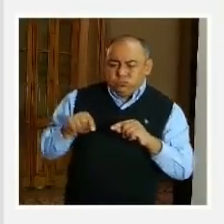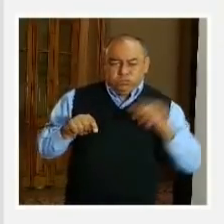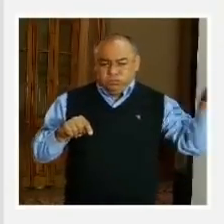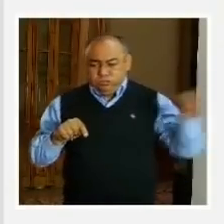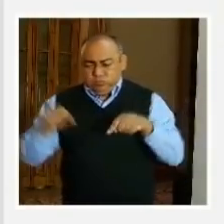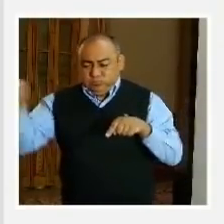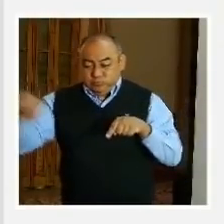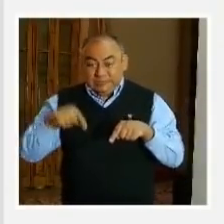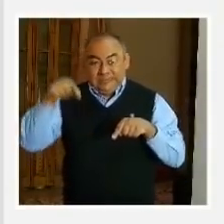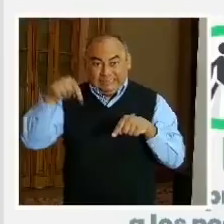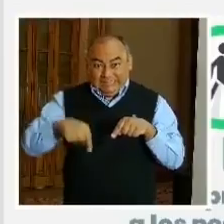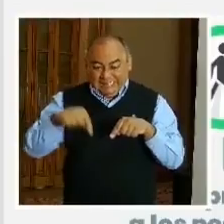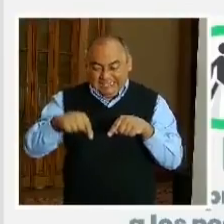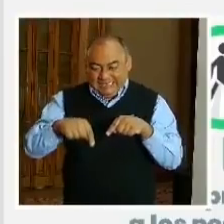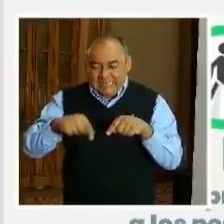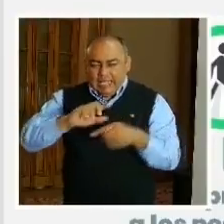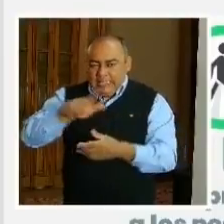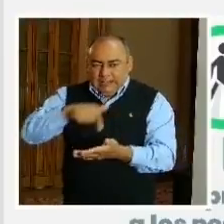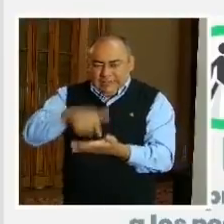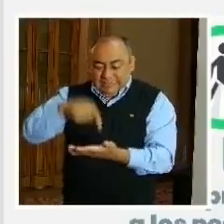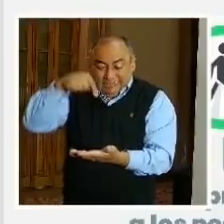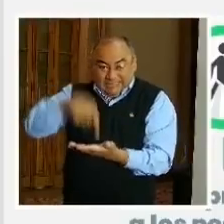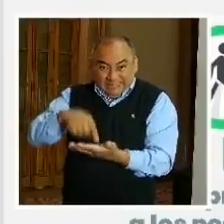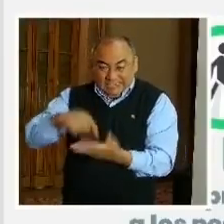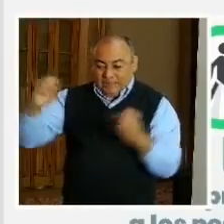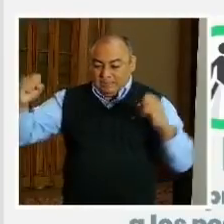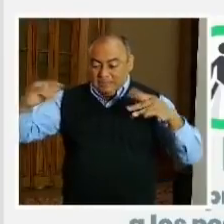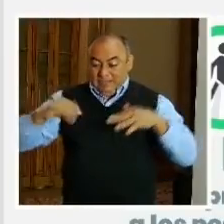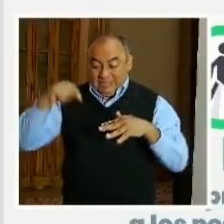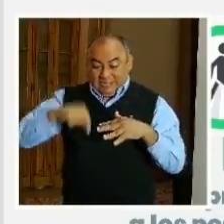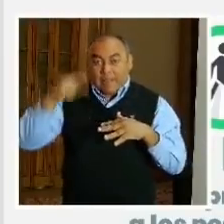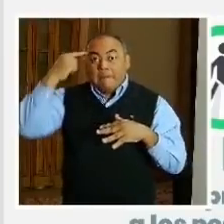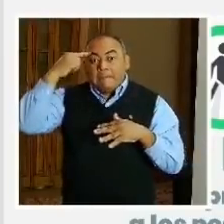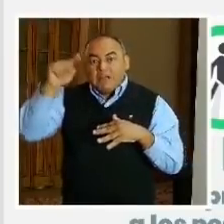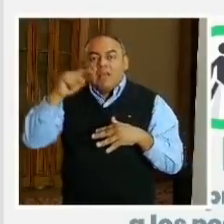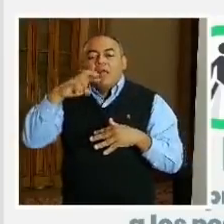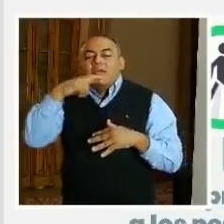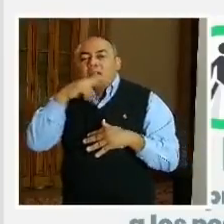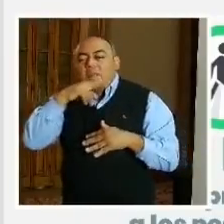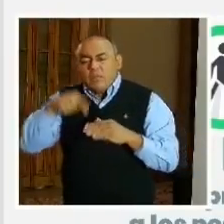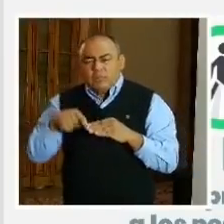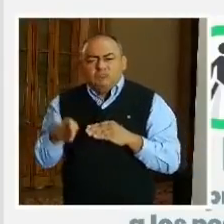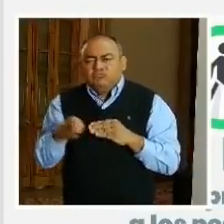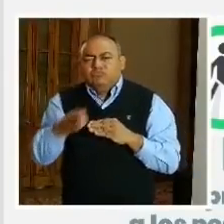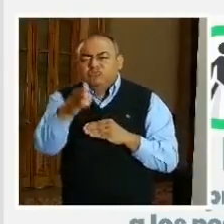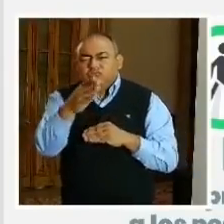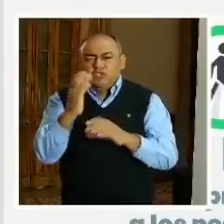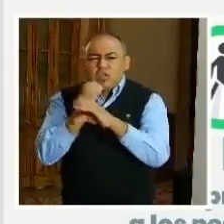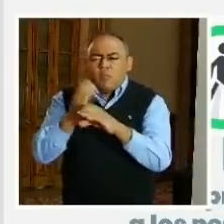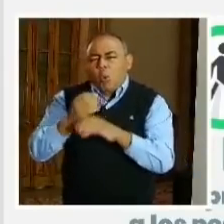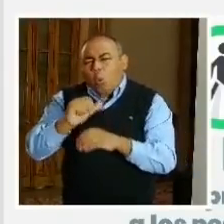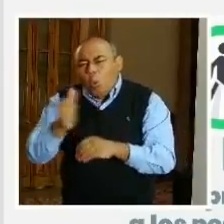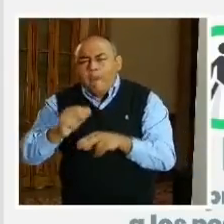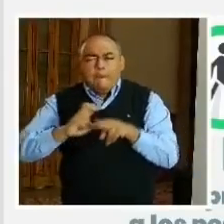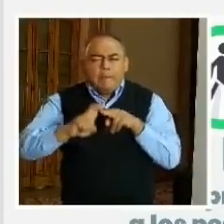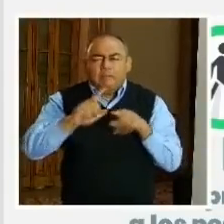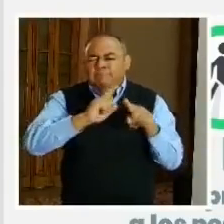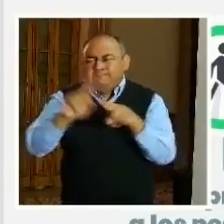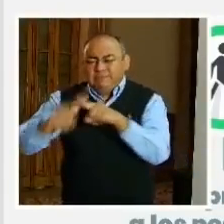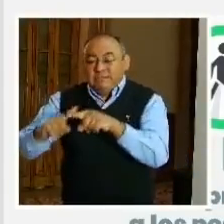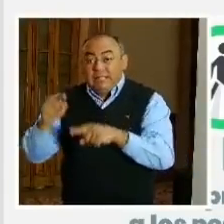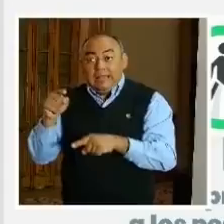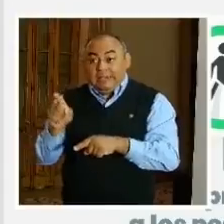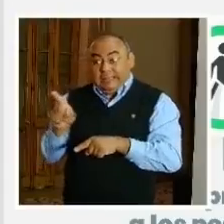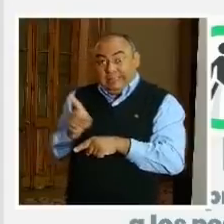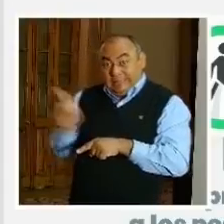alimentar las rutas troncales. ¿Para qué? Para dar prioridad a los peatones, para que con el Sintram haya